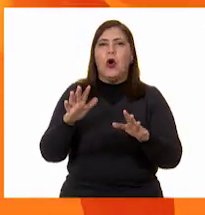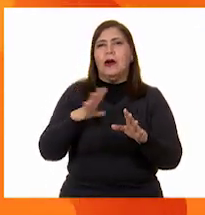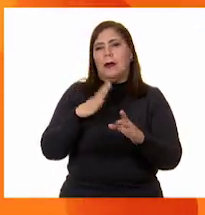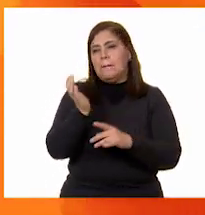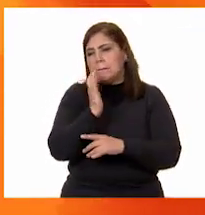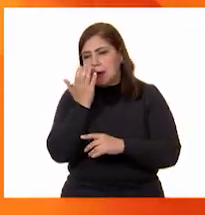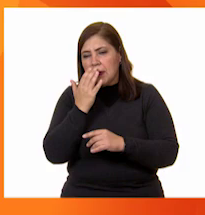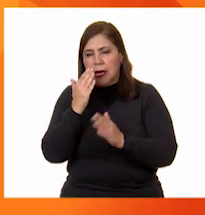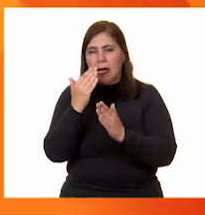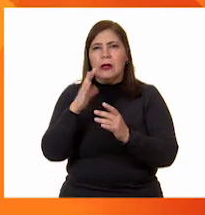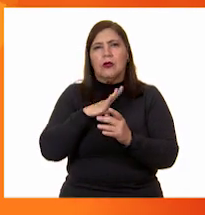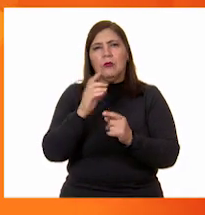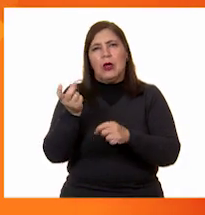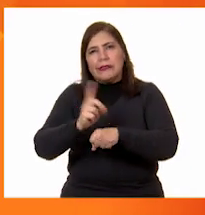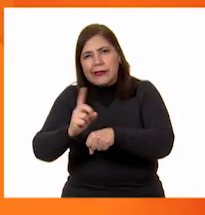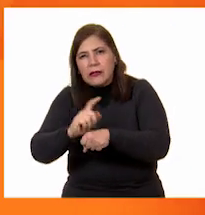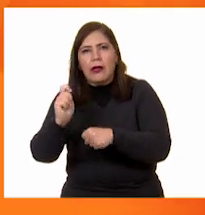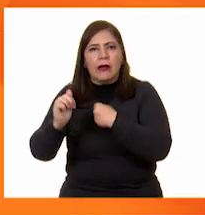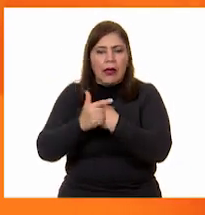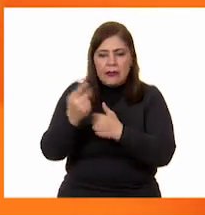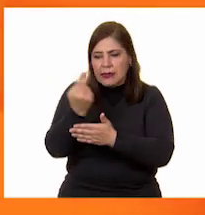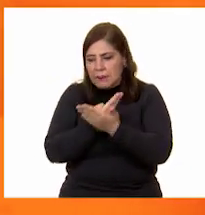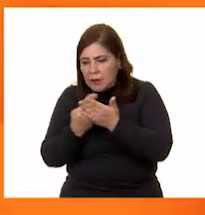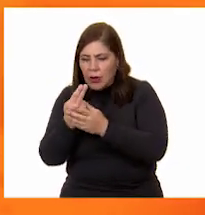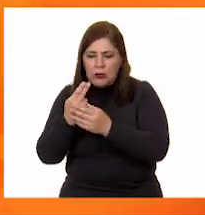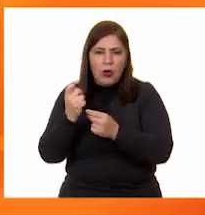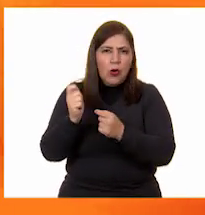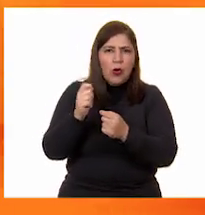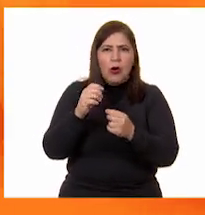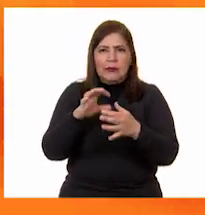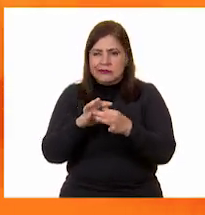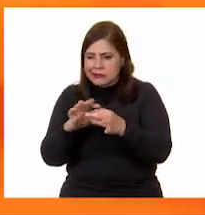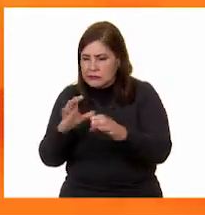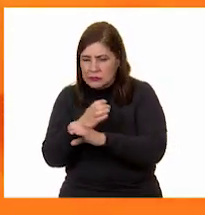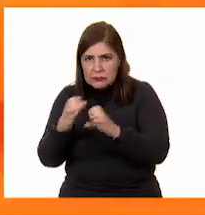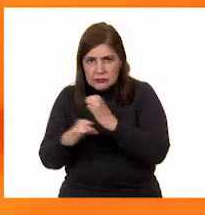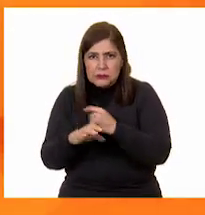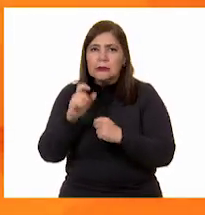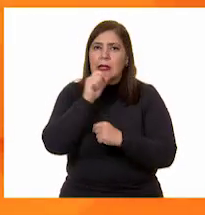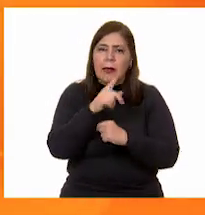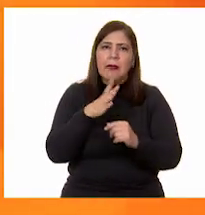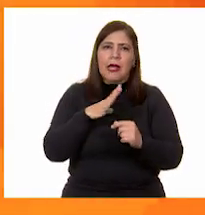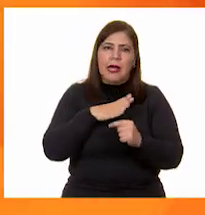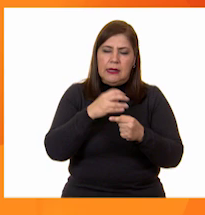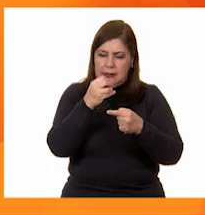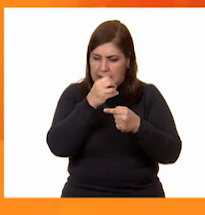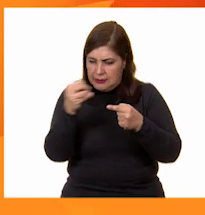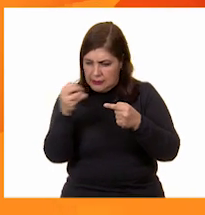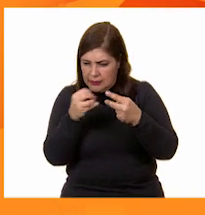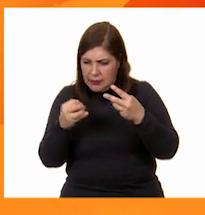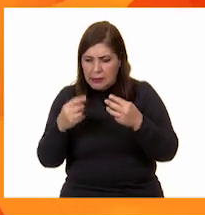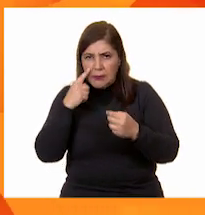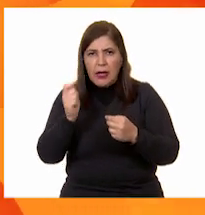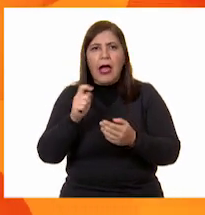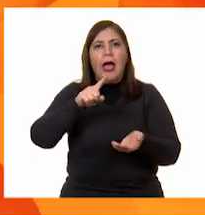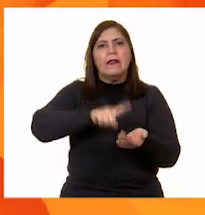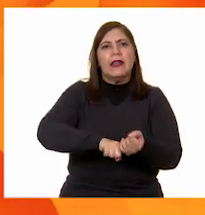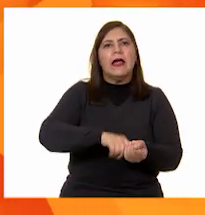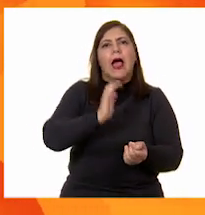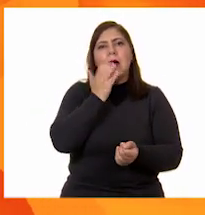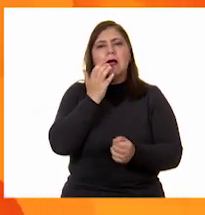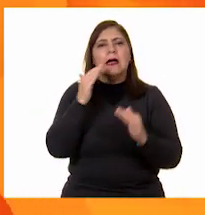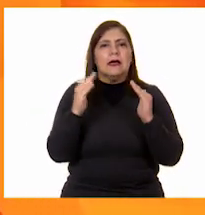mediante dibujos, objetos o señas. Establecer rutinas en la escuela y en casa que le brinden estructura